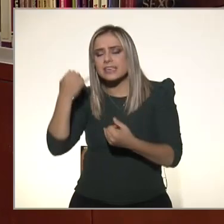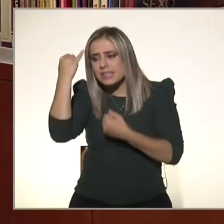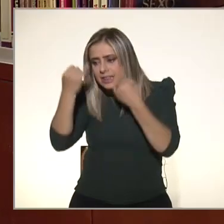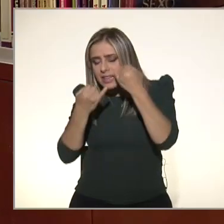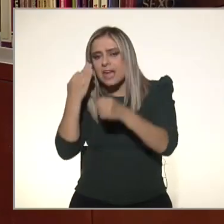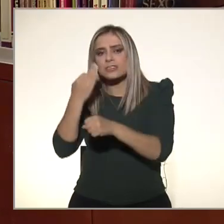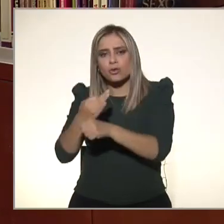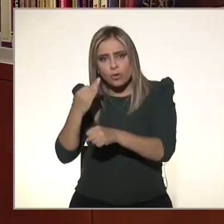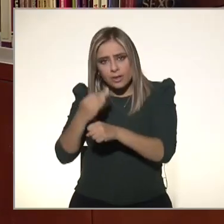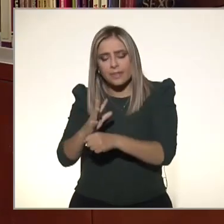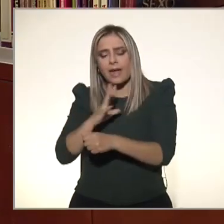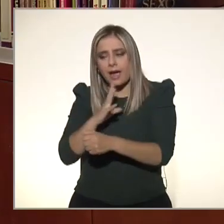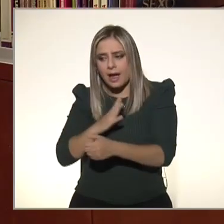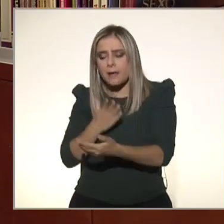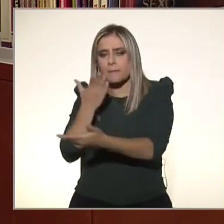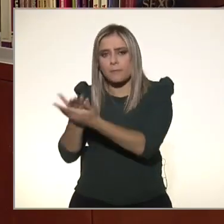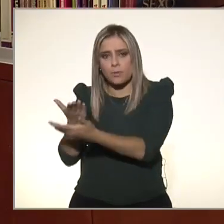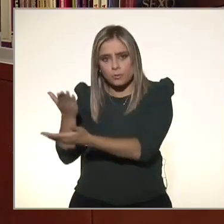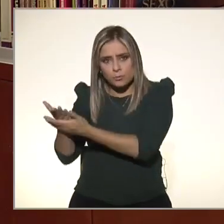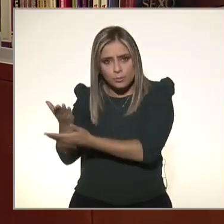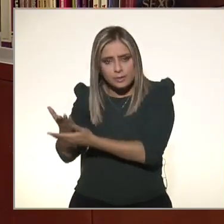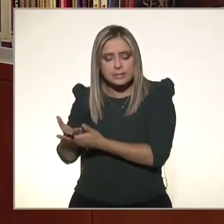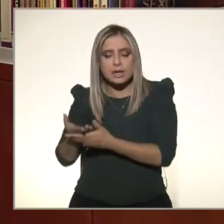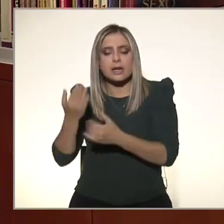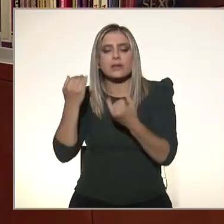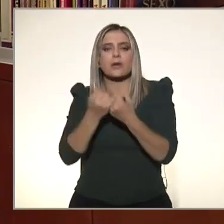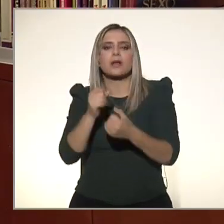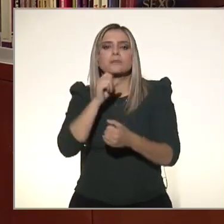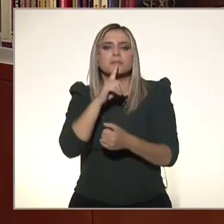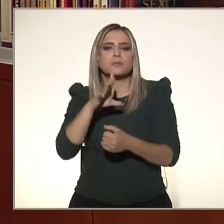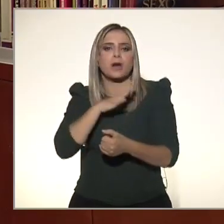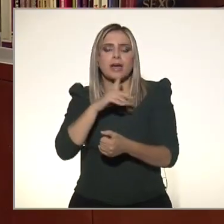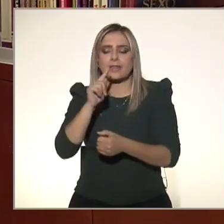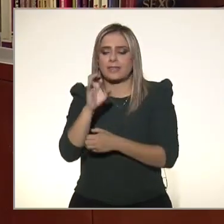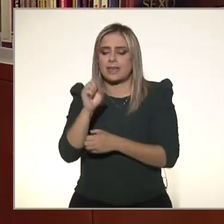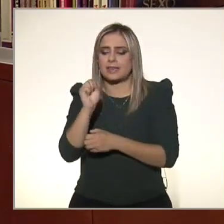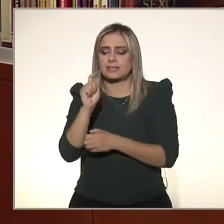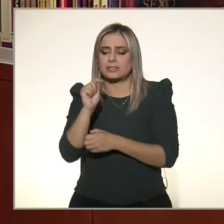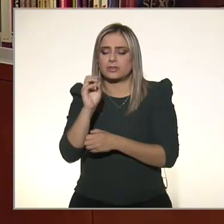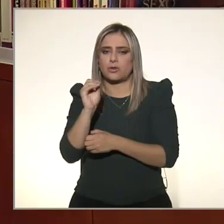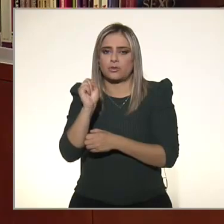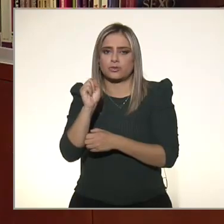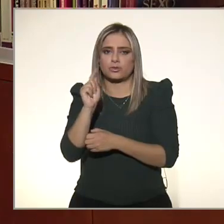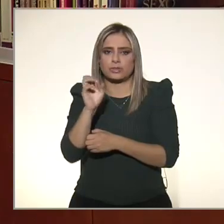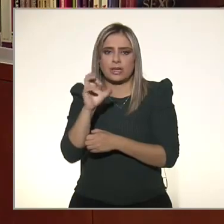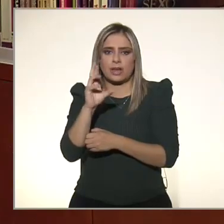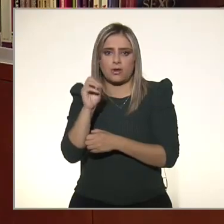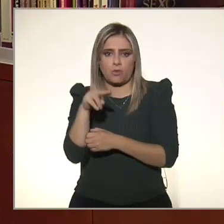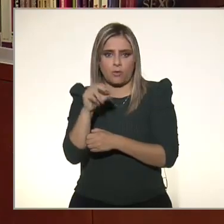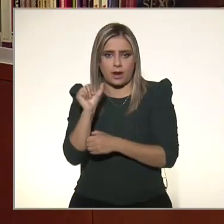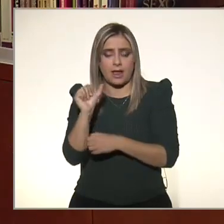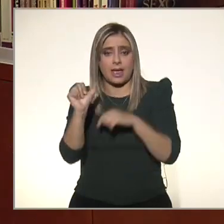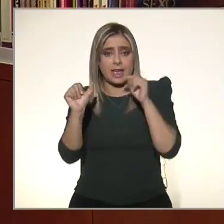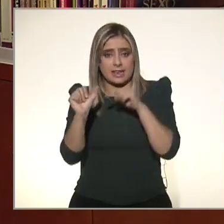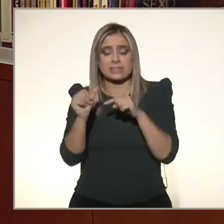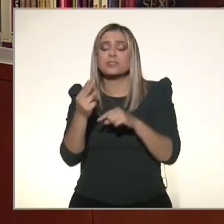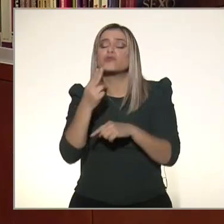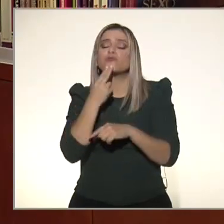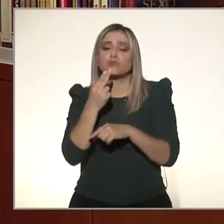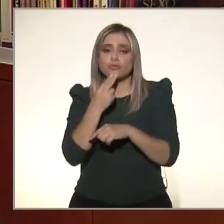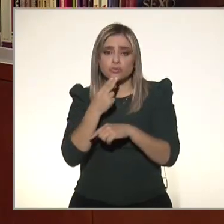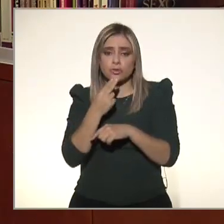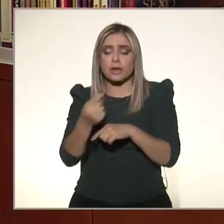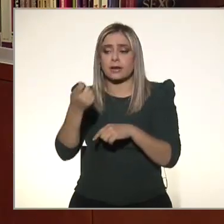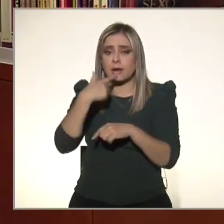sustancias que tienen efecto similar a la testosterona, porque la testosterona, de hecho, cuando la testosterona se utiliza,